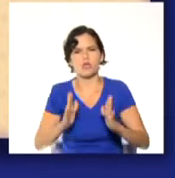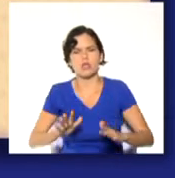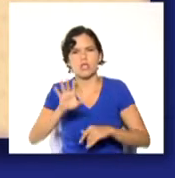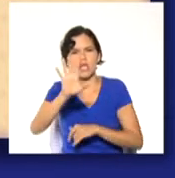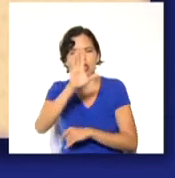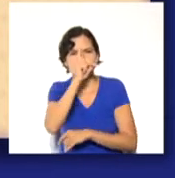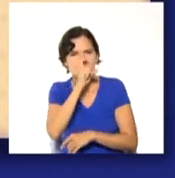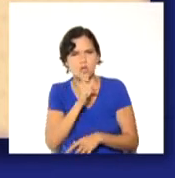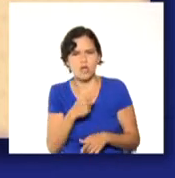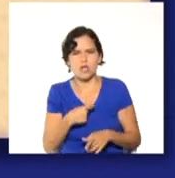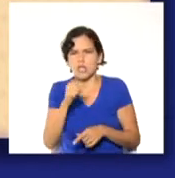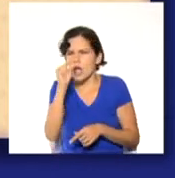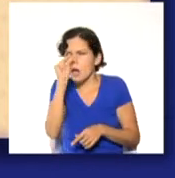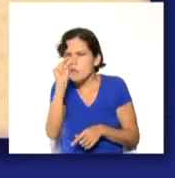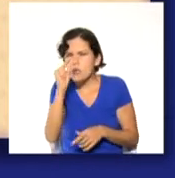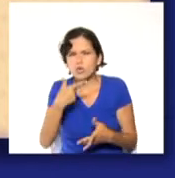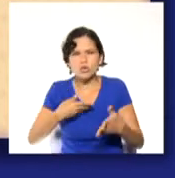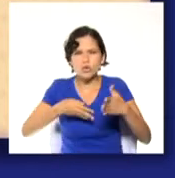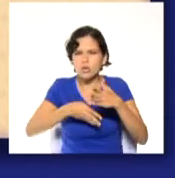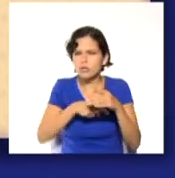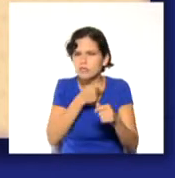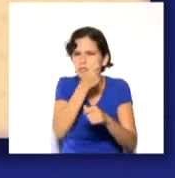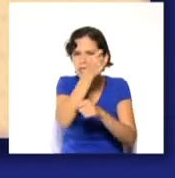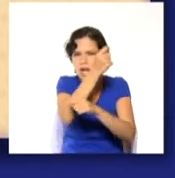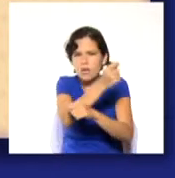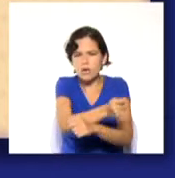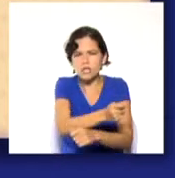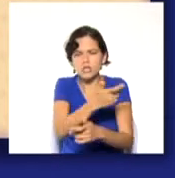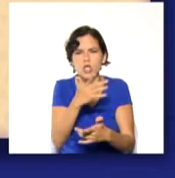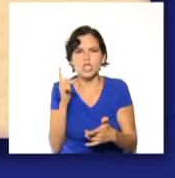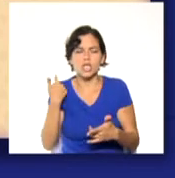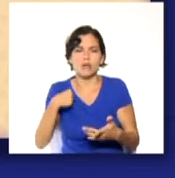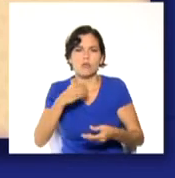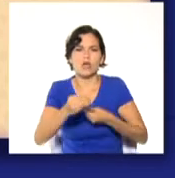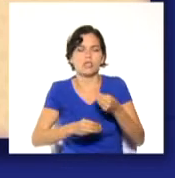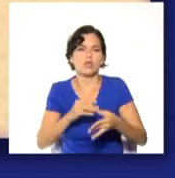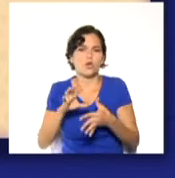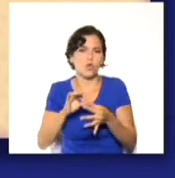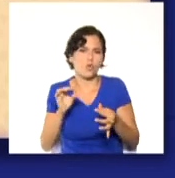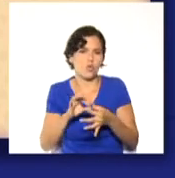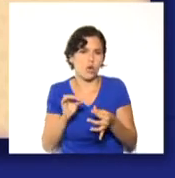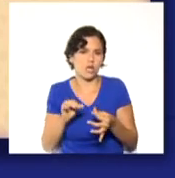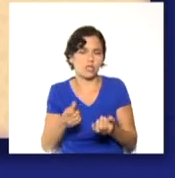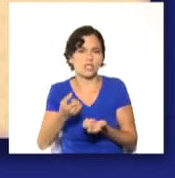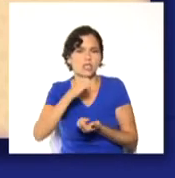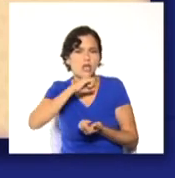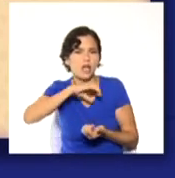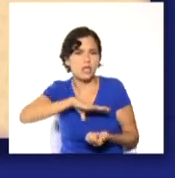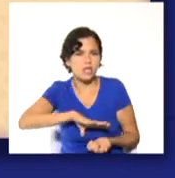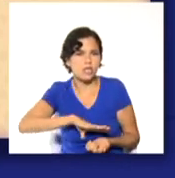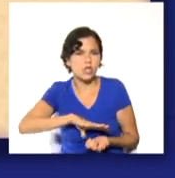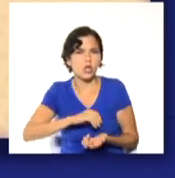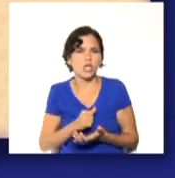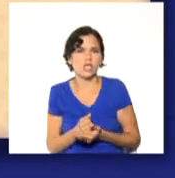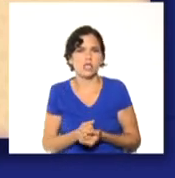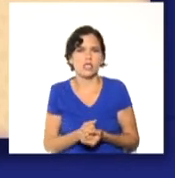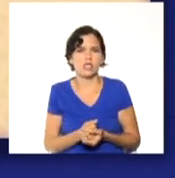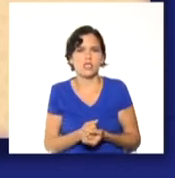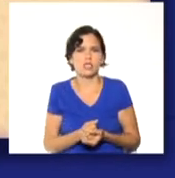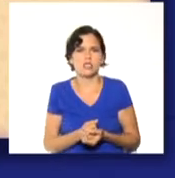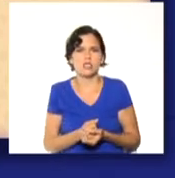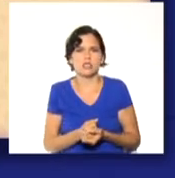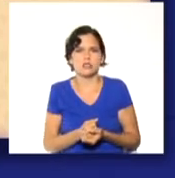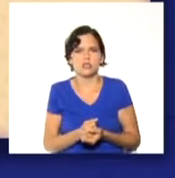que están a punto de salir, tenemos Elabora un cuento acerca de la biografía de